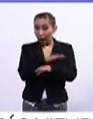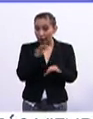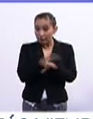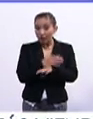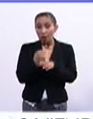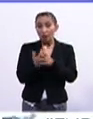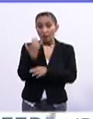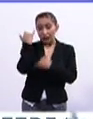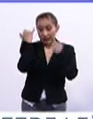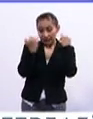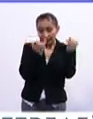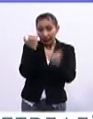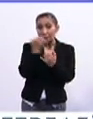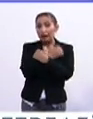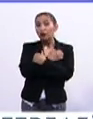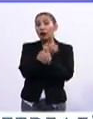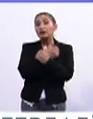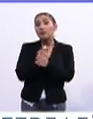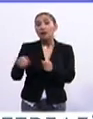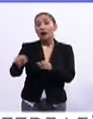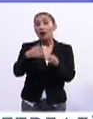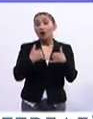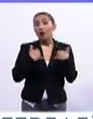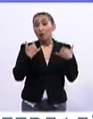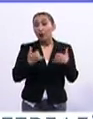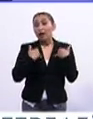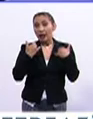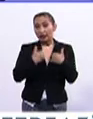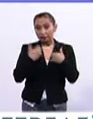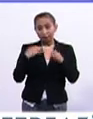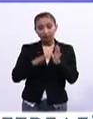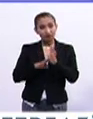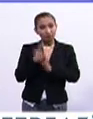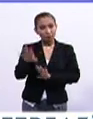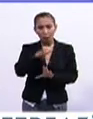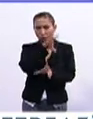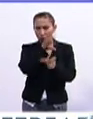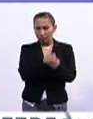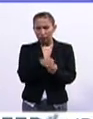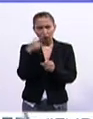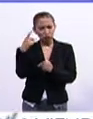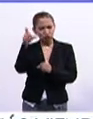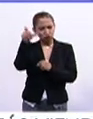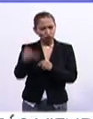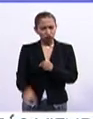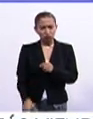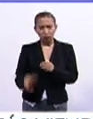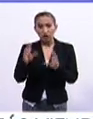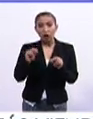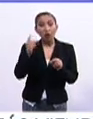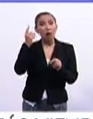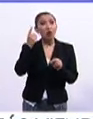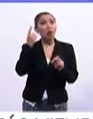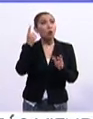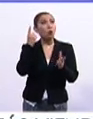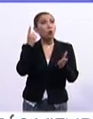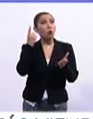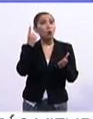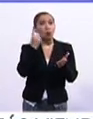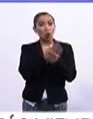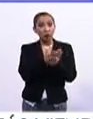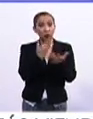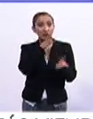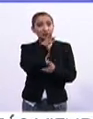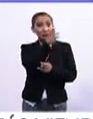en las nuevas estrategias educativas para que los jóvenes logren de forma integral y no para que solo